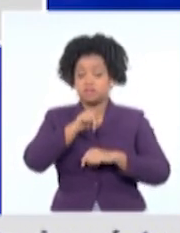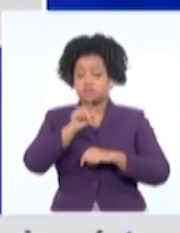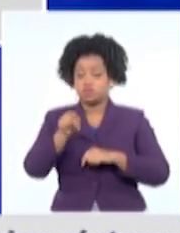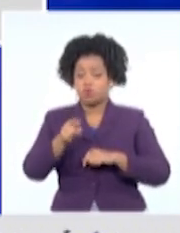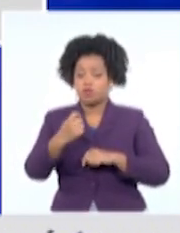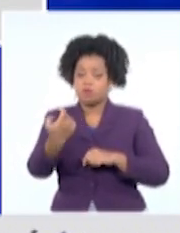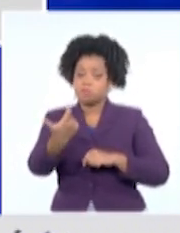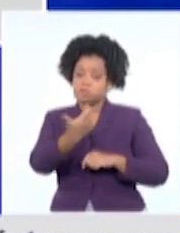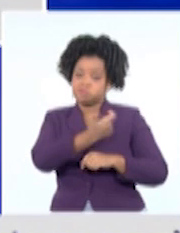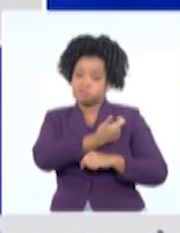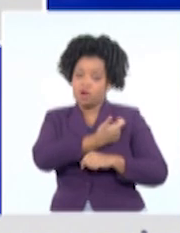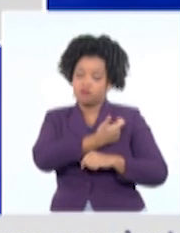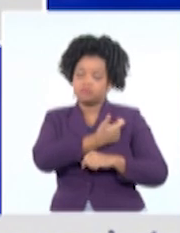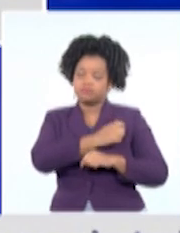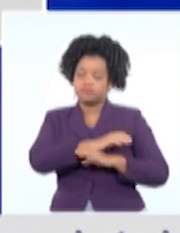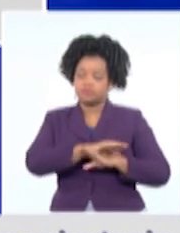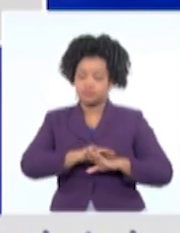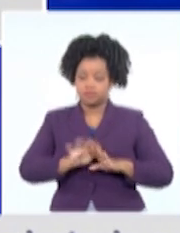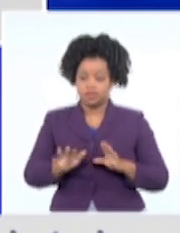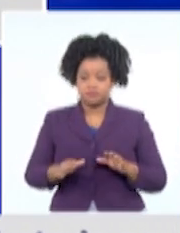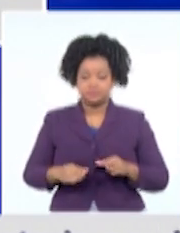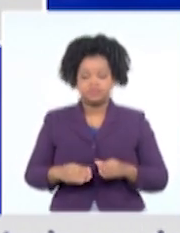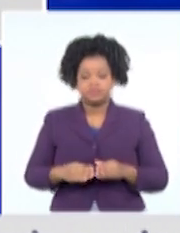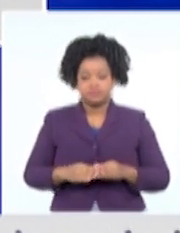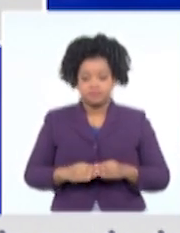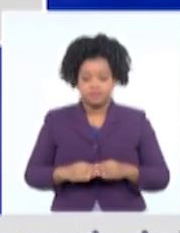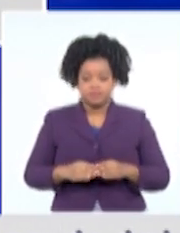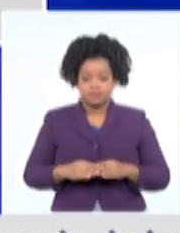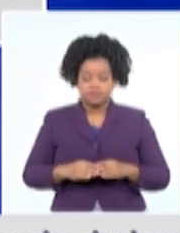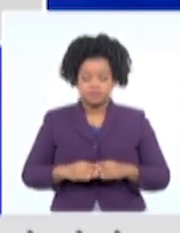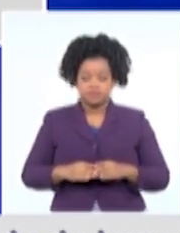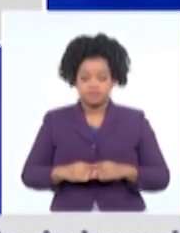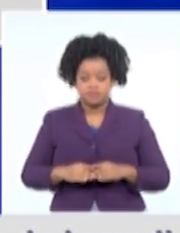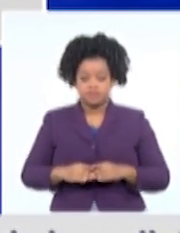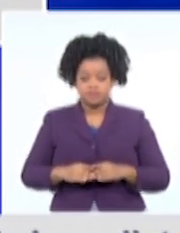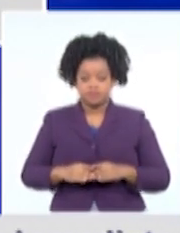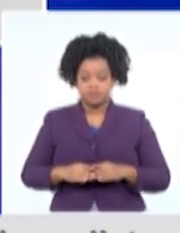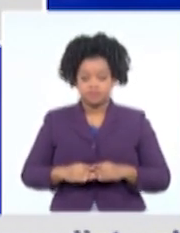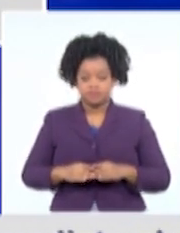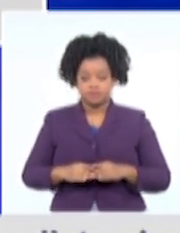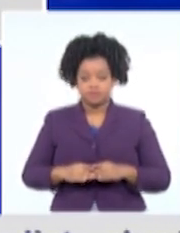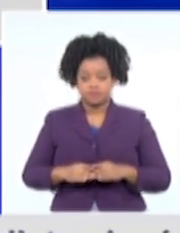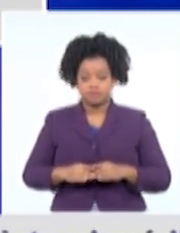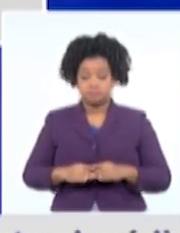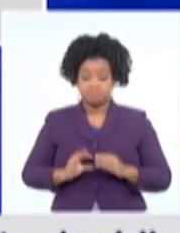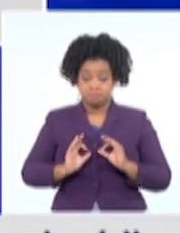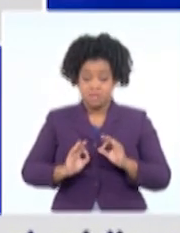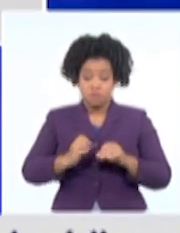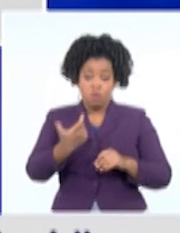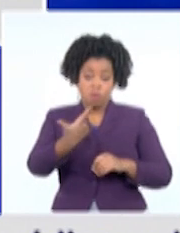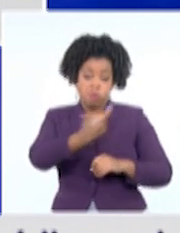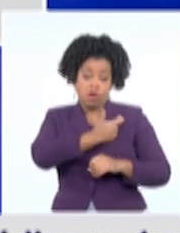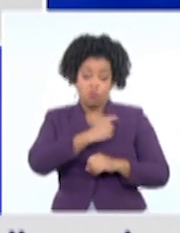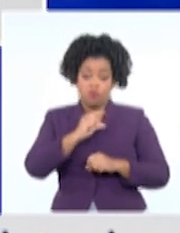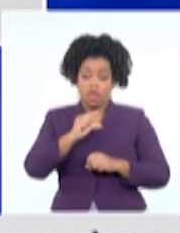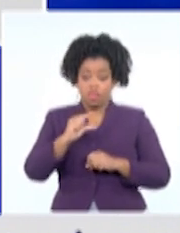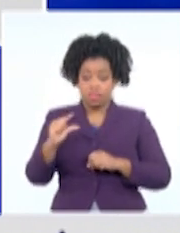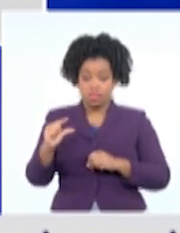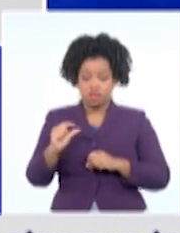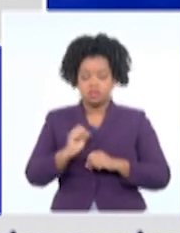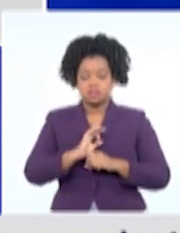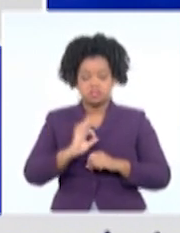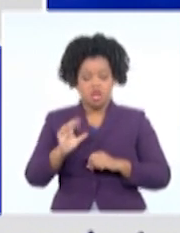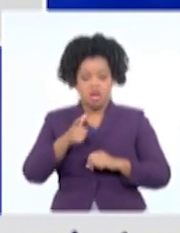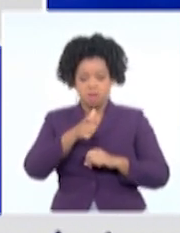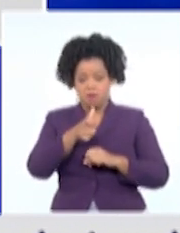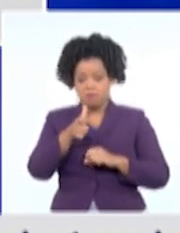24.464.590 dosis de candidatos vacunales y sobre todo de vacunas que se han administrado en nuestro país. Fíjense